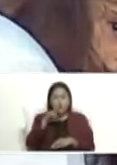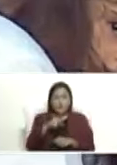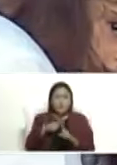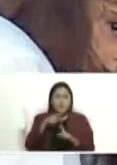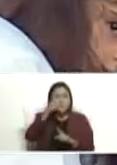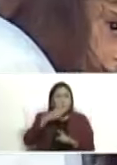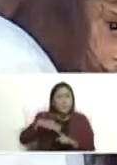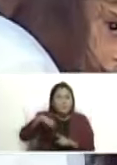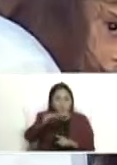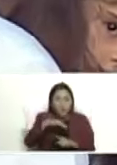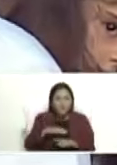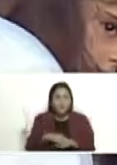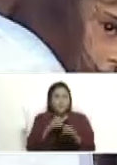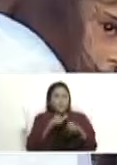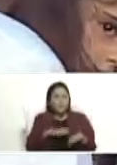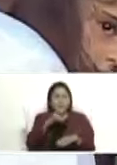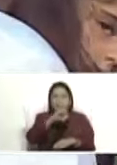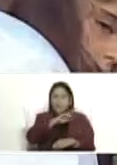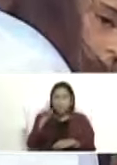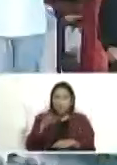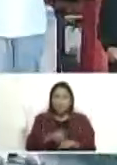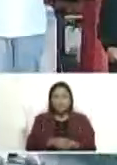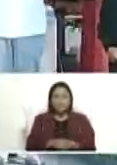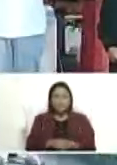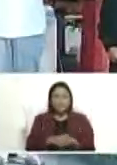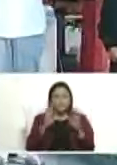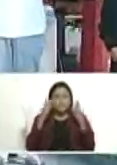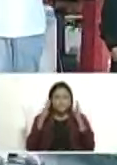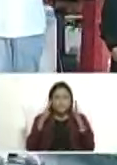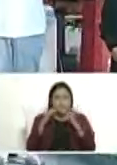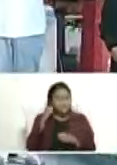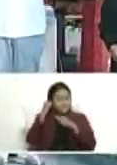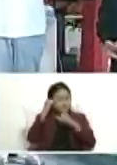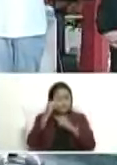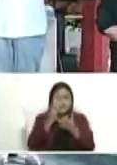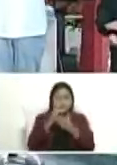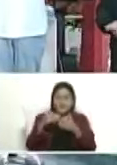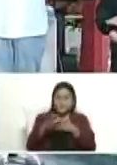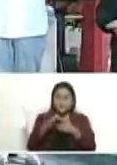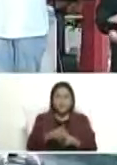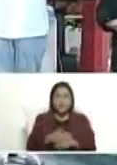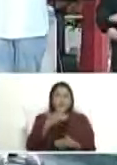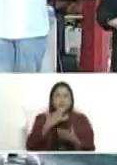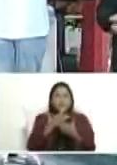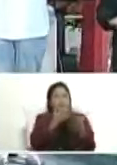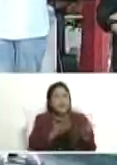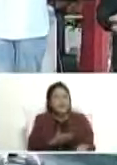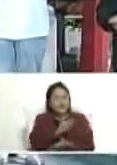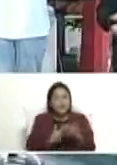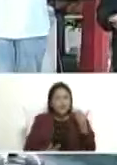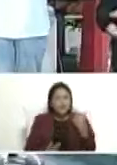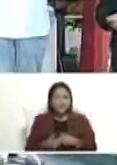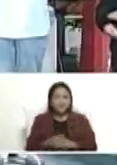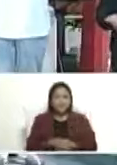pueblo que jamás se rendirá tampoco. Venceremos siempre. Gracias, señor presidente.